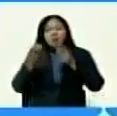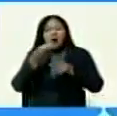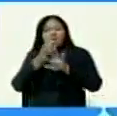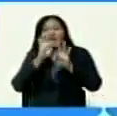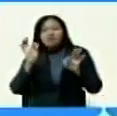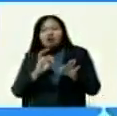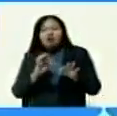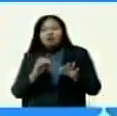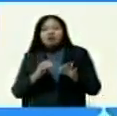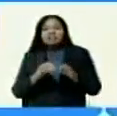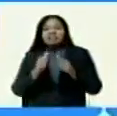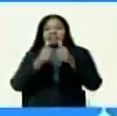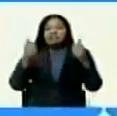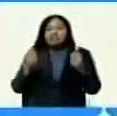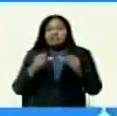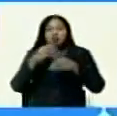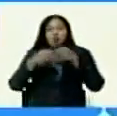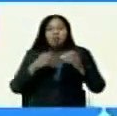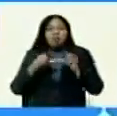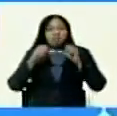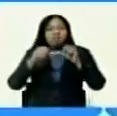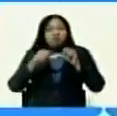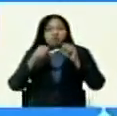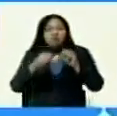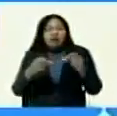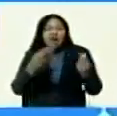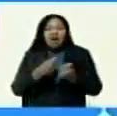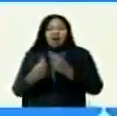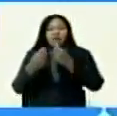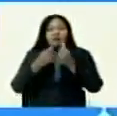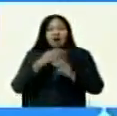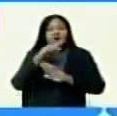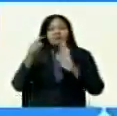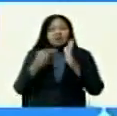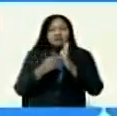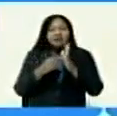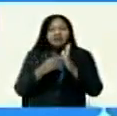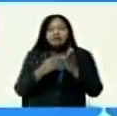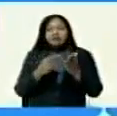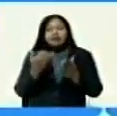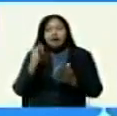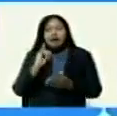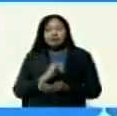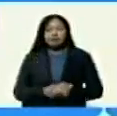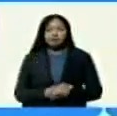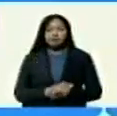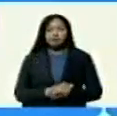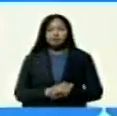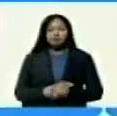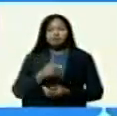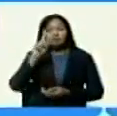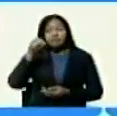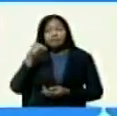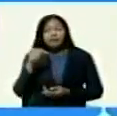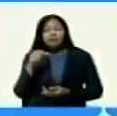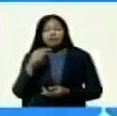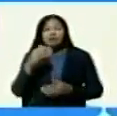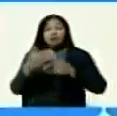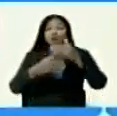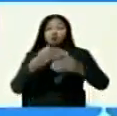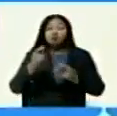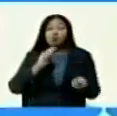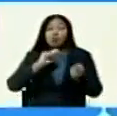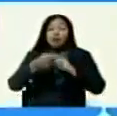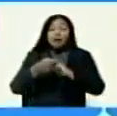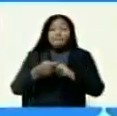el curso que llevamos de la economía 100% digital y del bolívar digital. En este